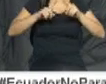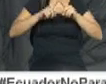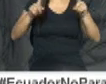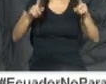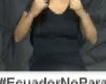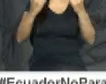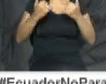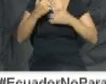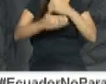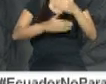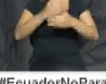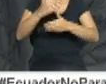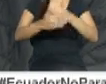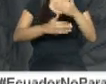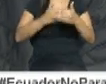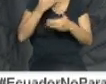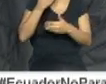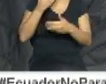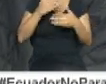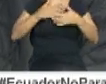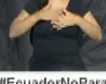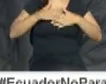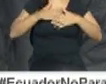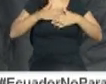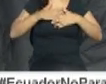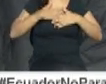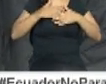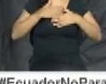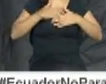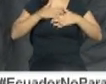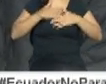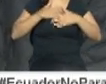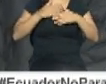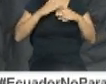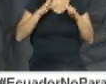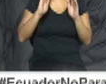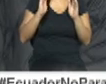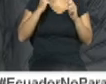que el proceso, más allá de que yo sea lo lamentable que sea este tema,